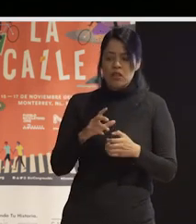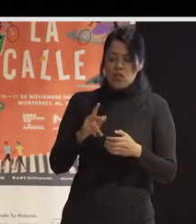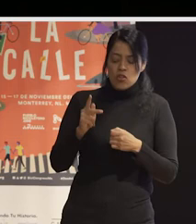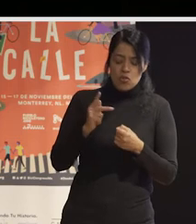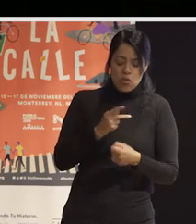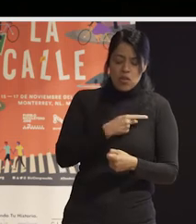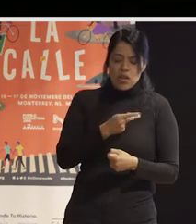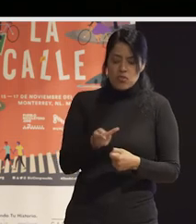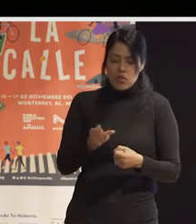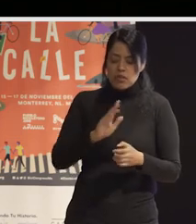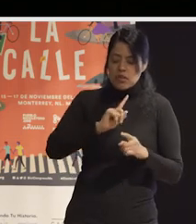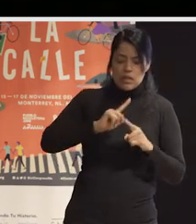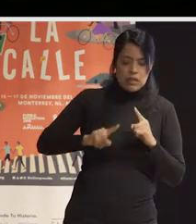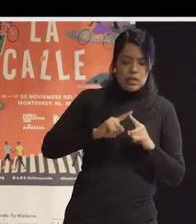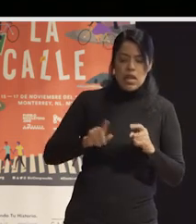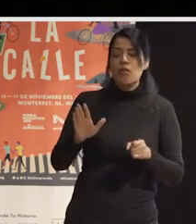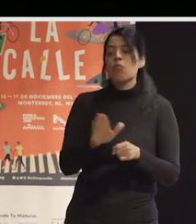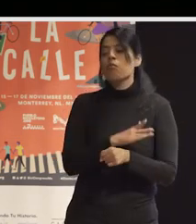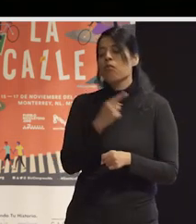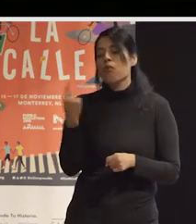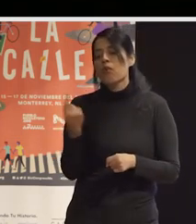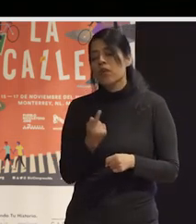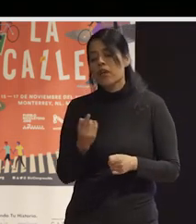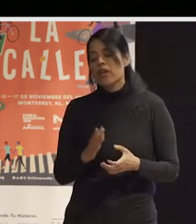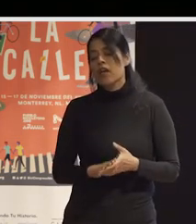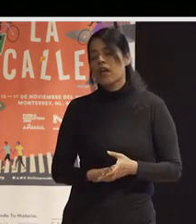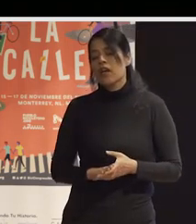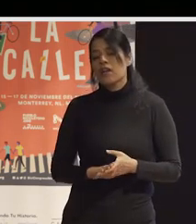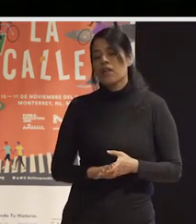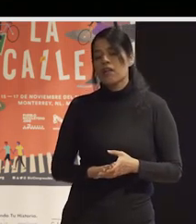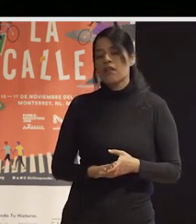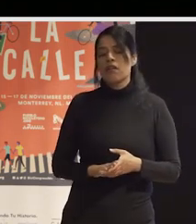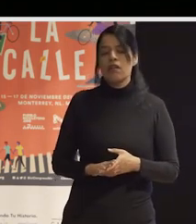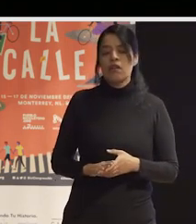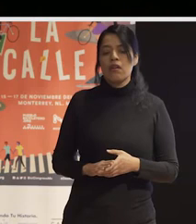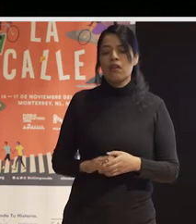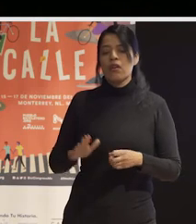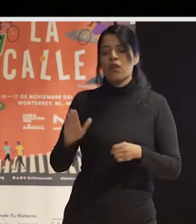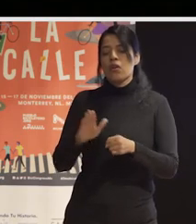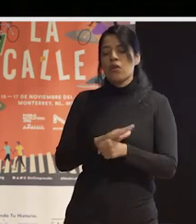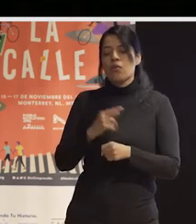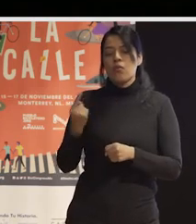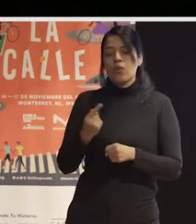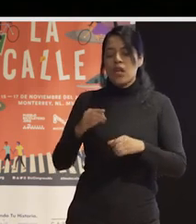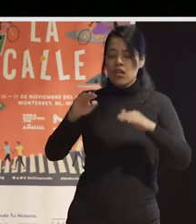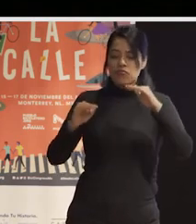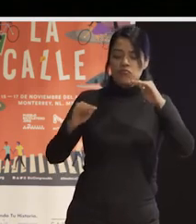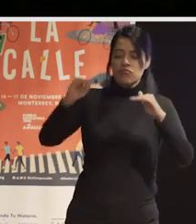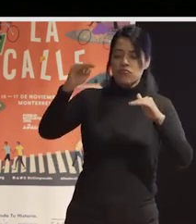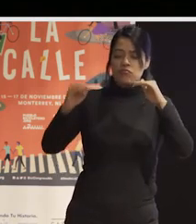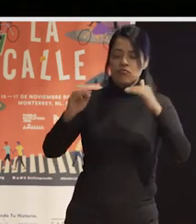y por qué y muchos muchos algunos dirían que la mayoría tiene que ver con desigualdad y discriminación